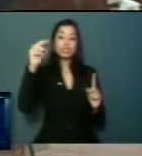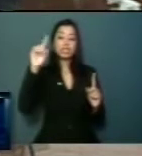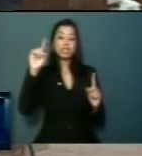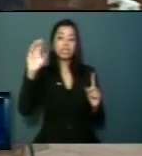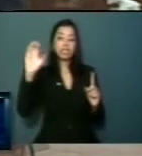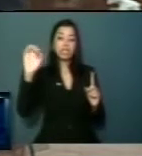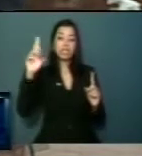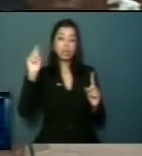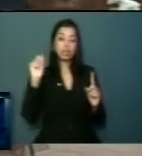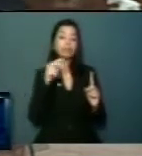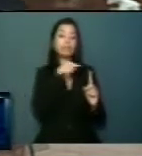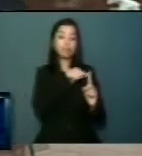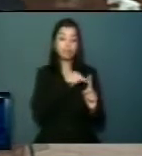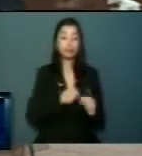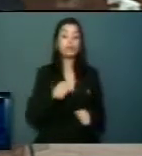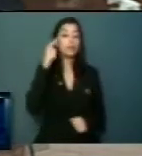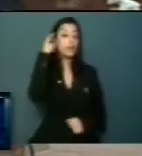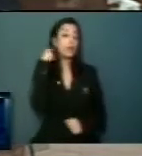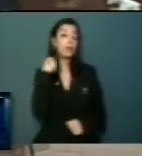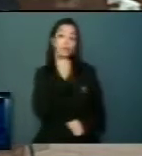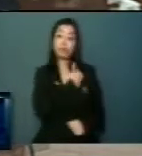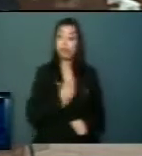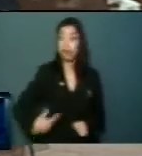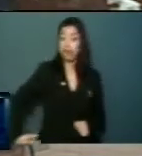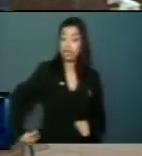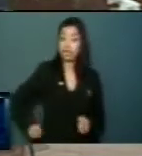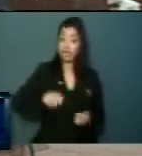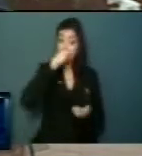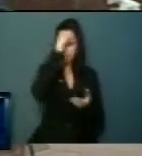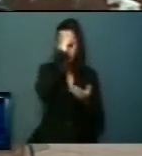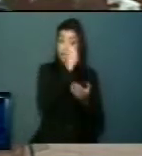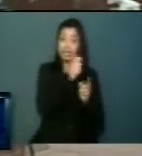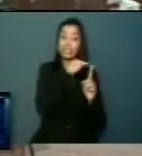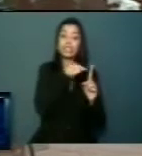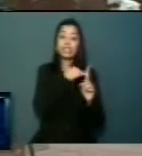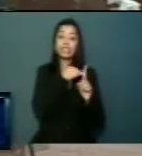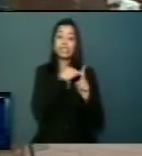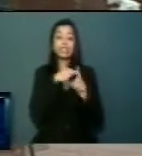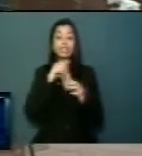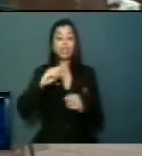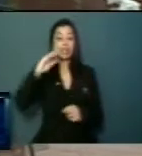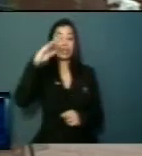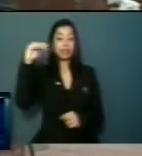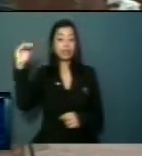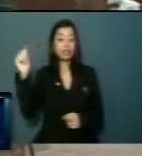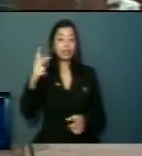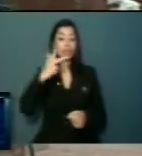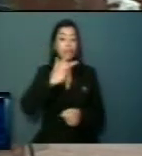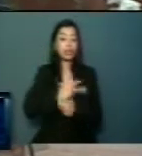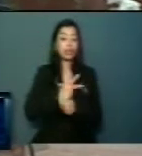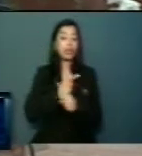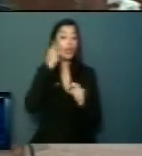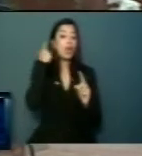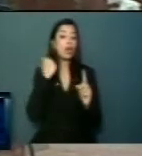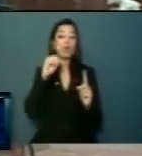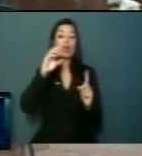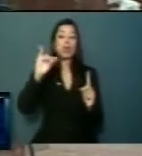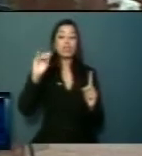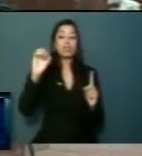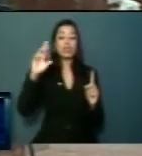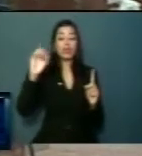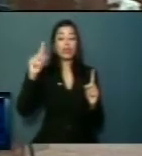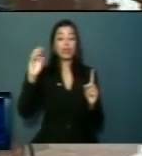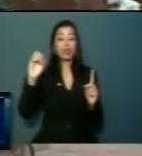excelentísimo señor Presidente del Congreso de la República de Guatemala, diputado José Roberto Alejos